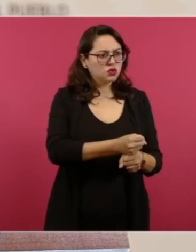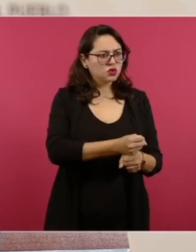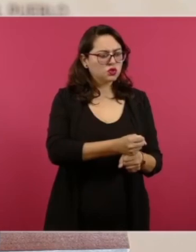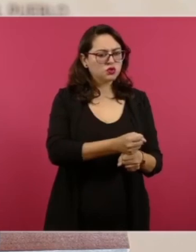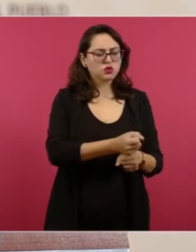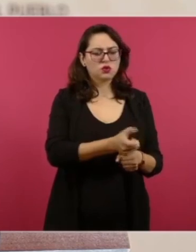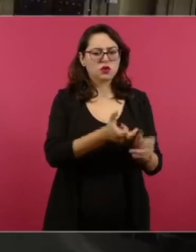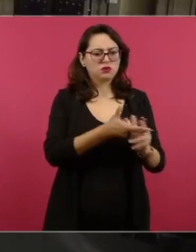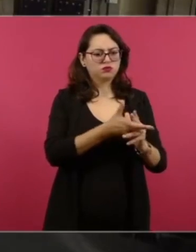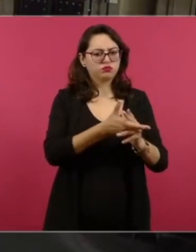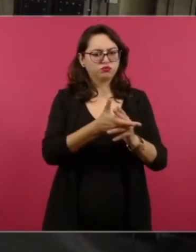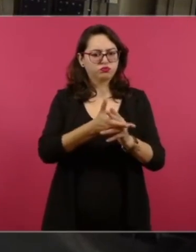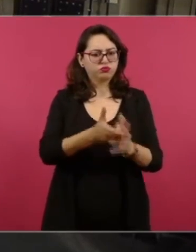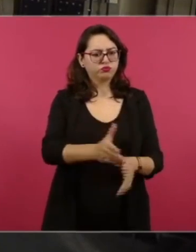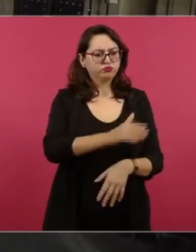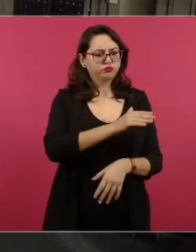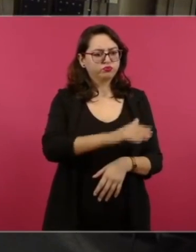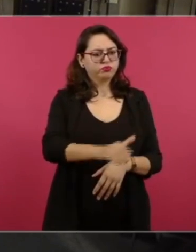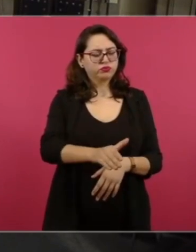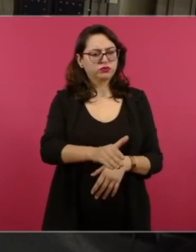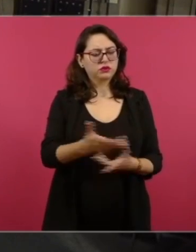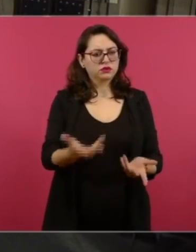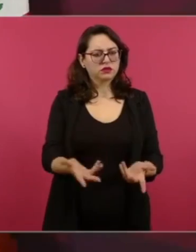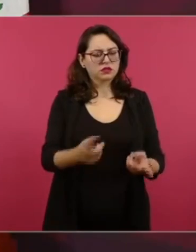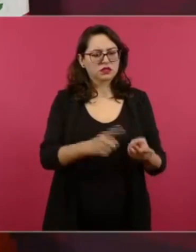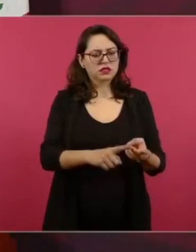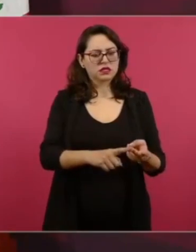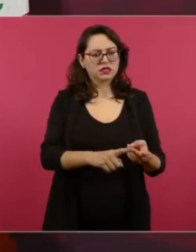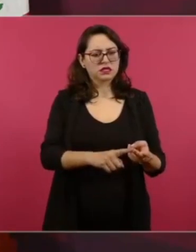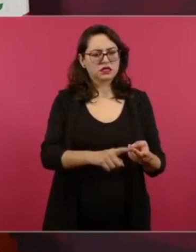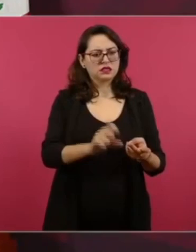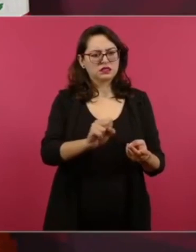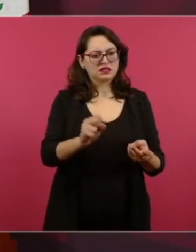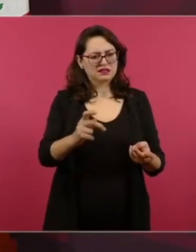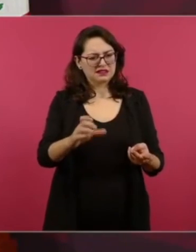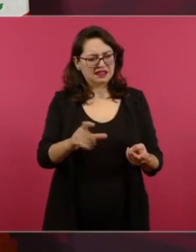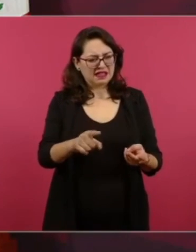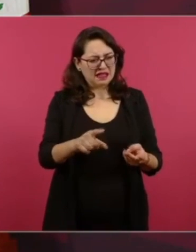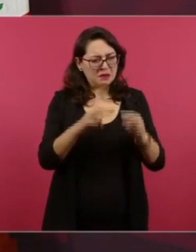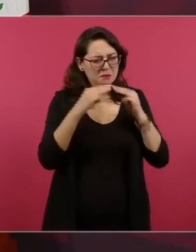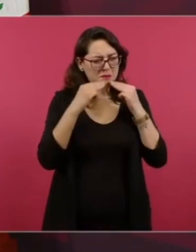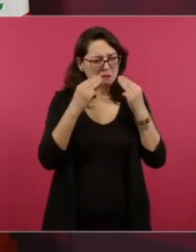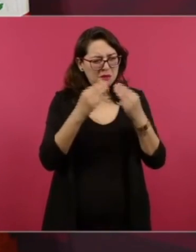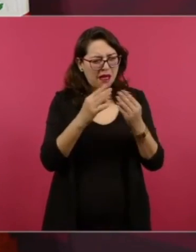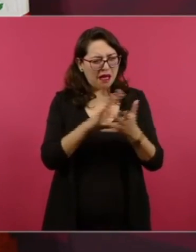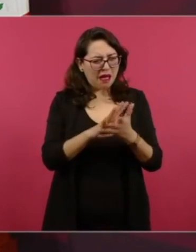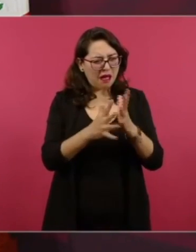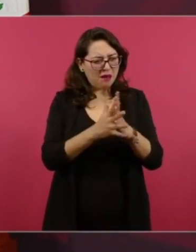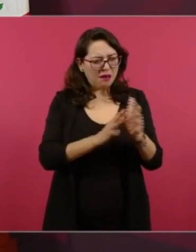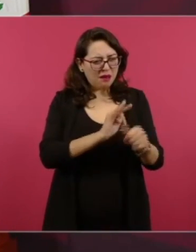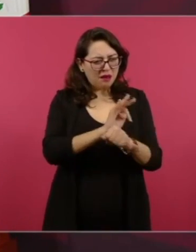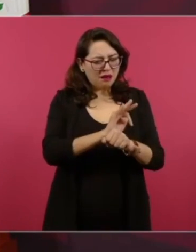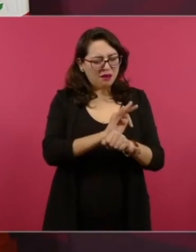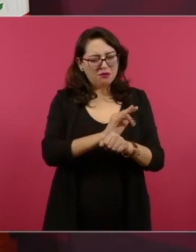Aquí el secretario de Seguridad Pública protegía a uno de los